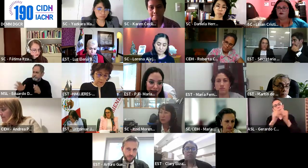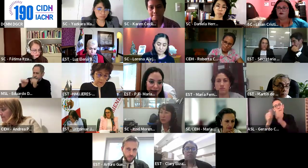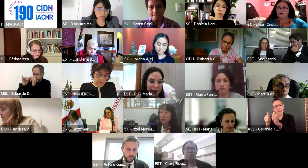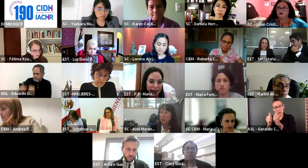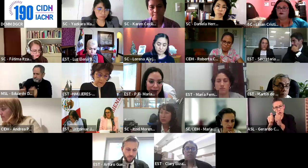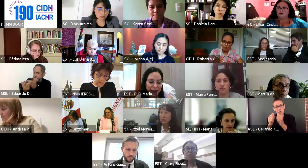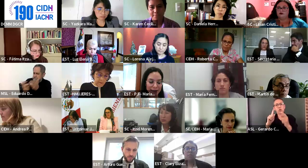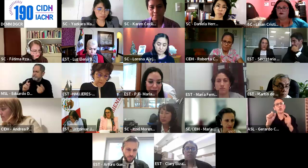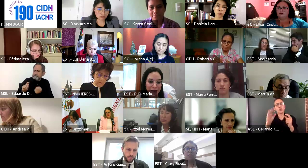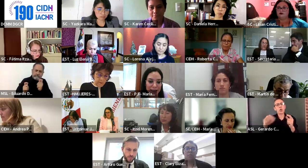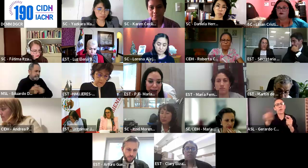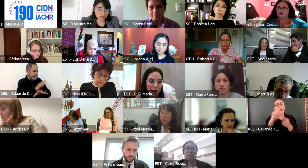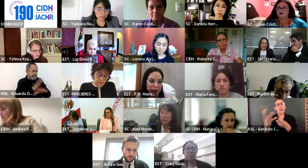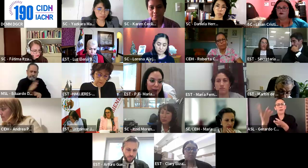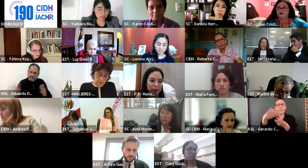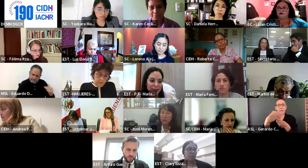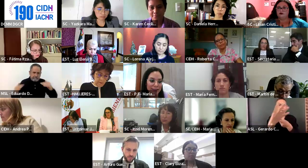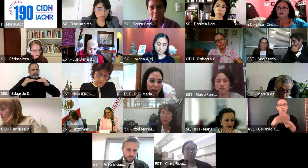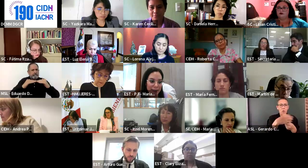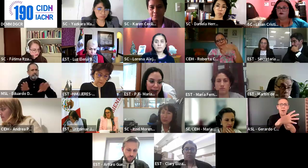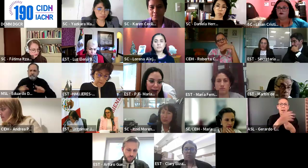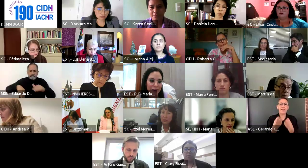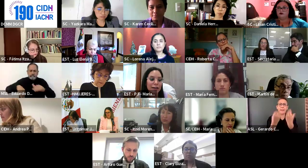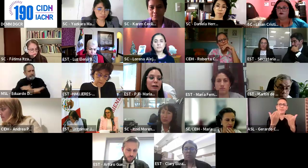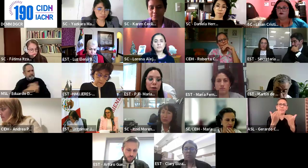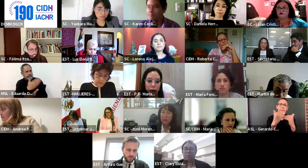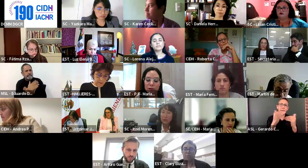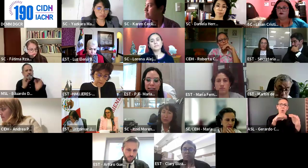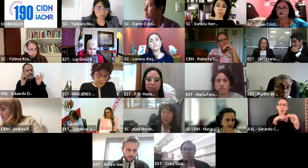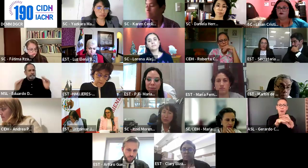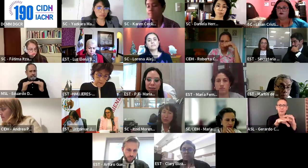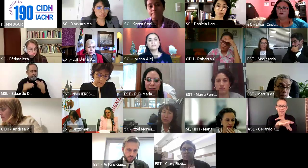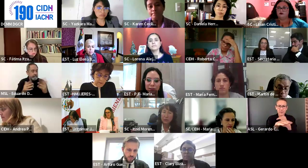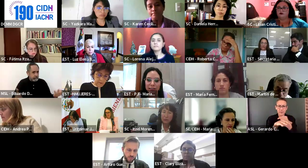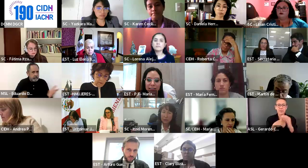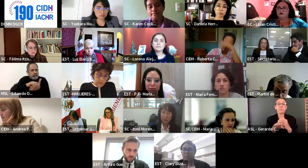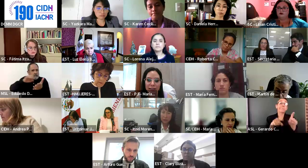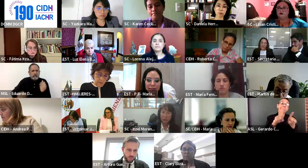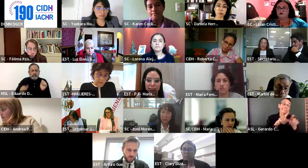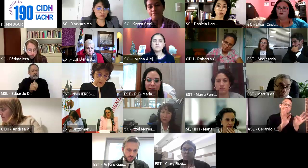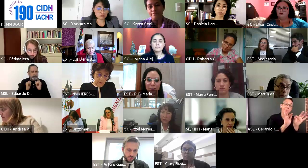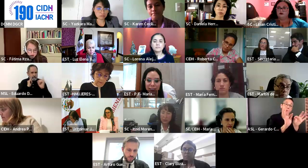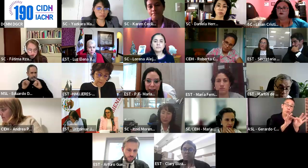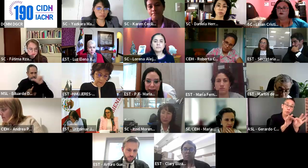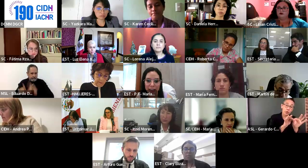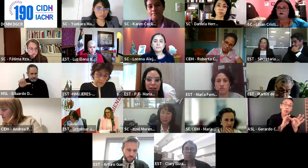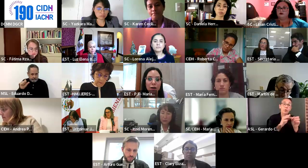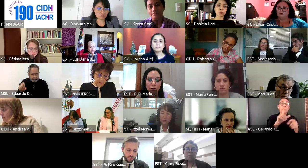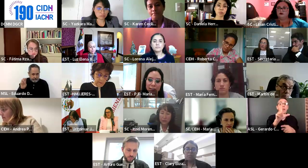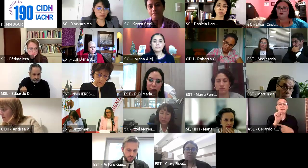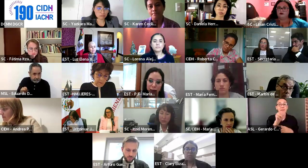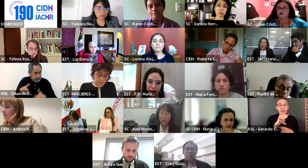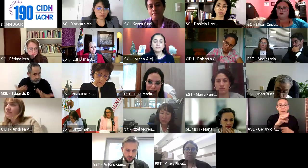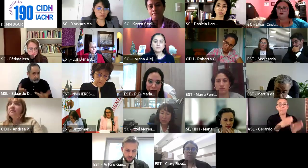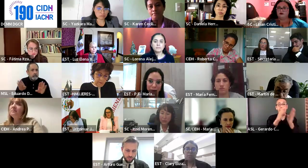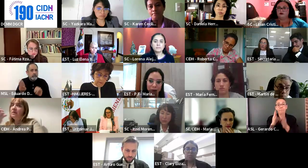en ellas y garantizar medidas mínimas de accesibilidad, como la interpretación en lengua de señas mexicana o